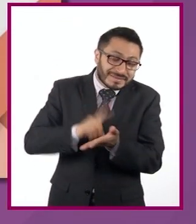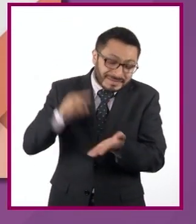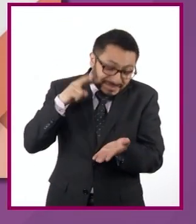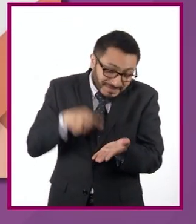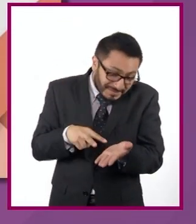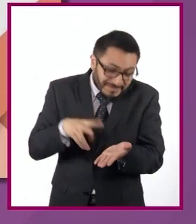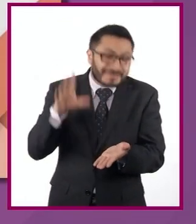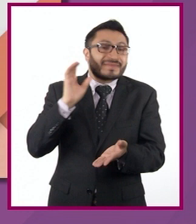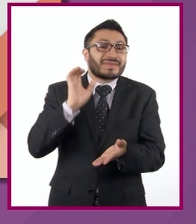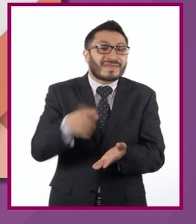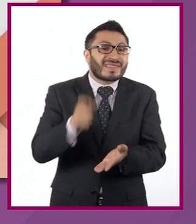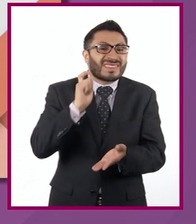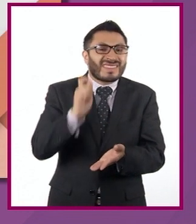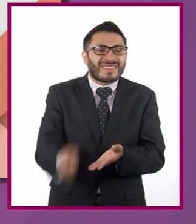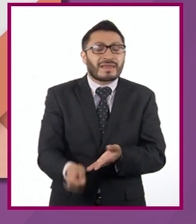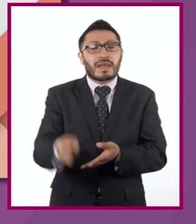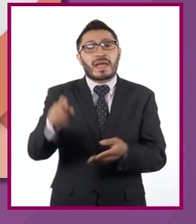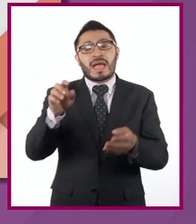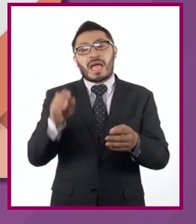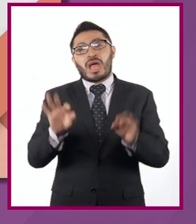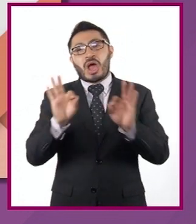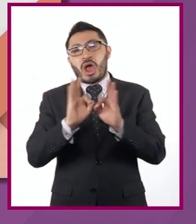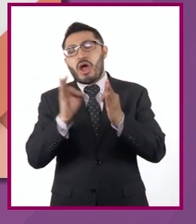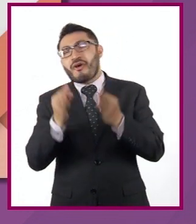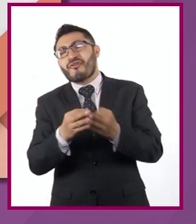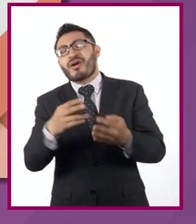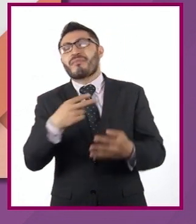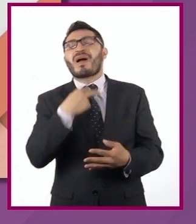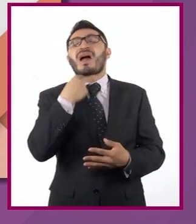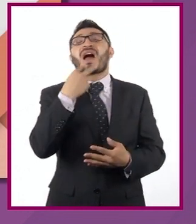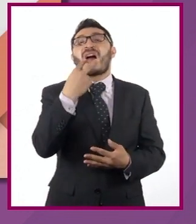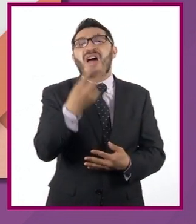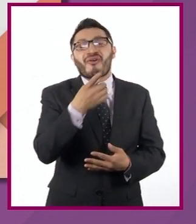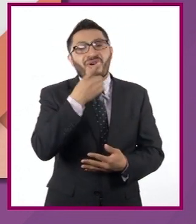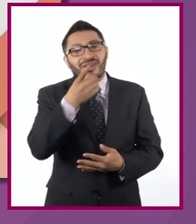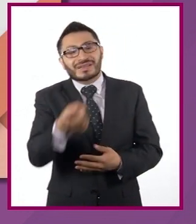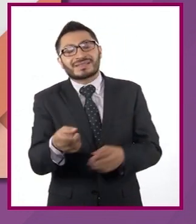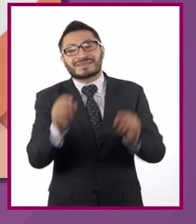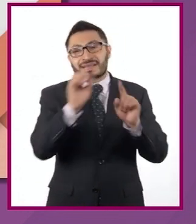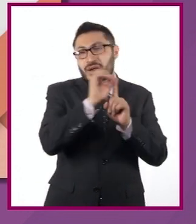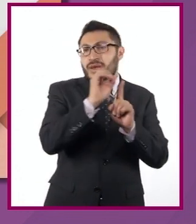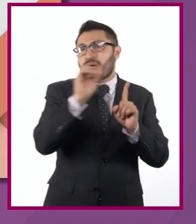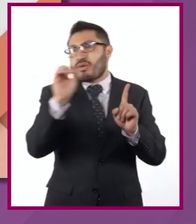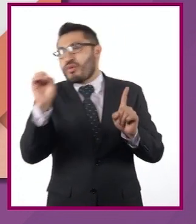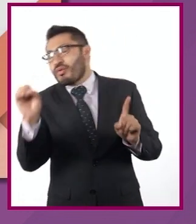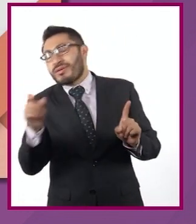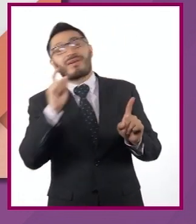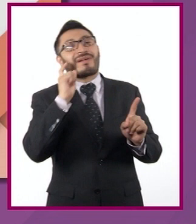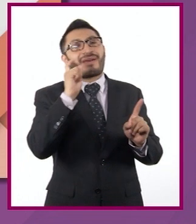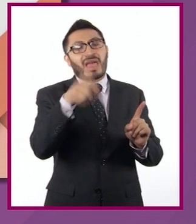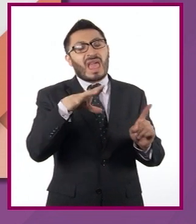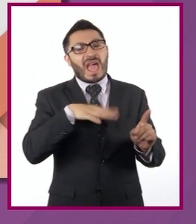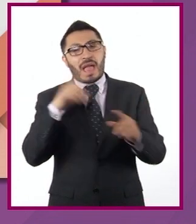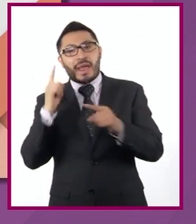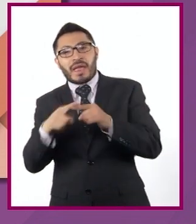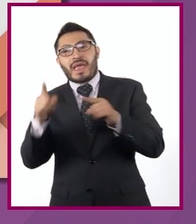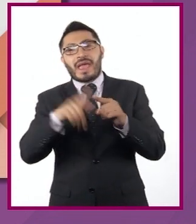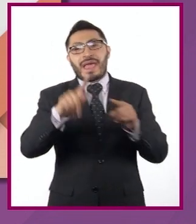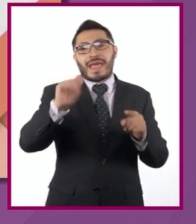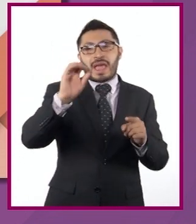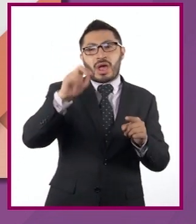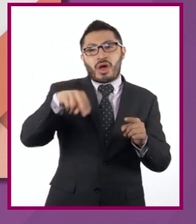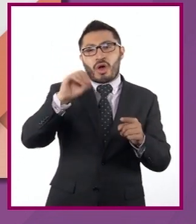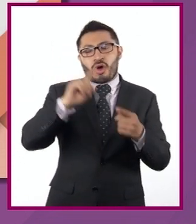la entonación es el movimiento melódico con el que se pronuncian los enunciados, el cual implica variaciones en el tono,